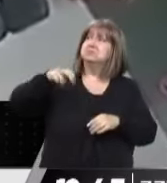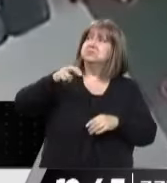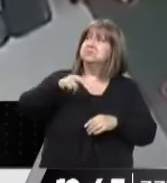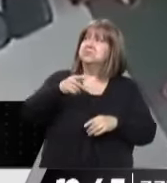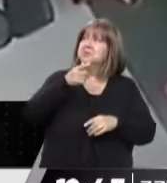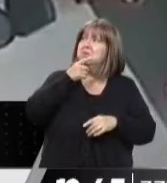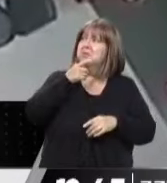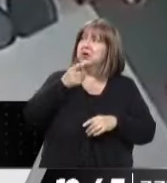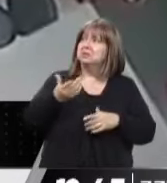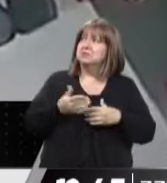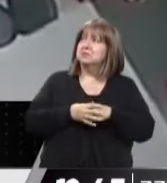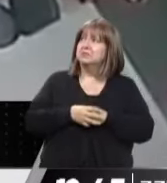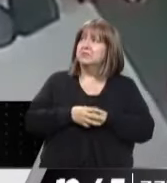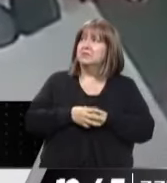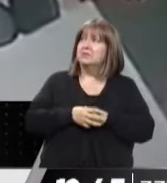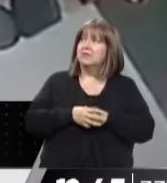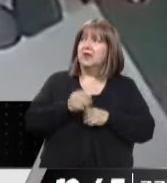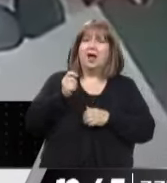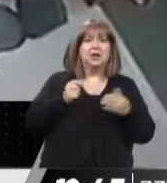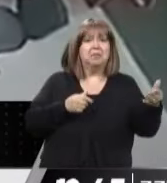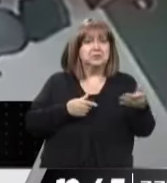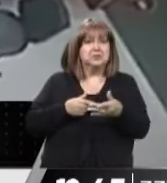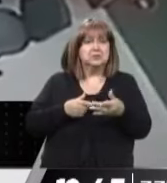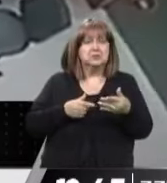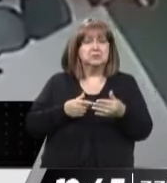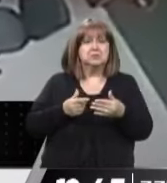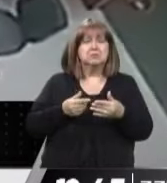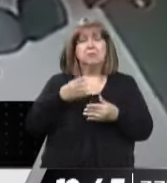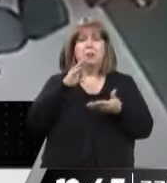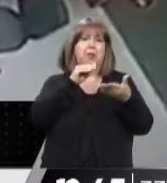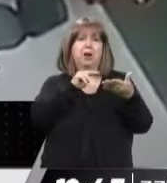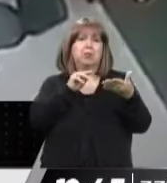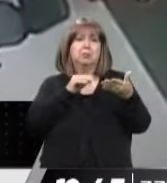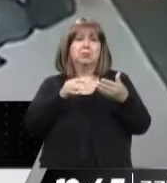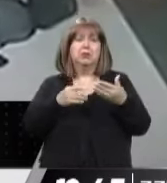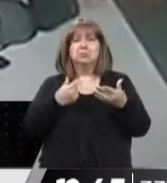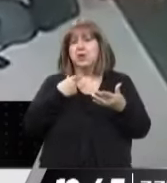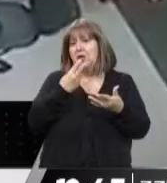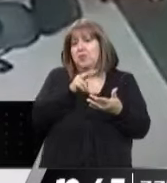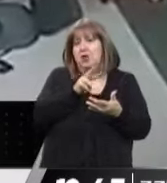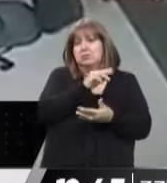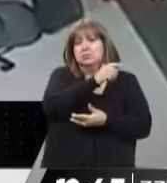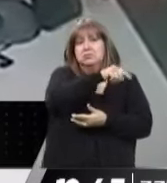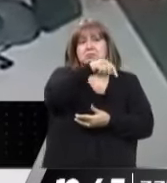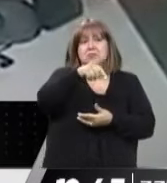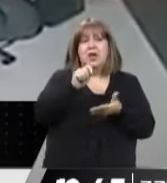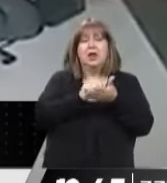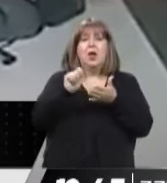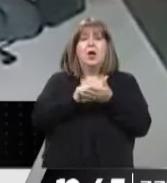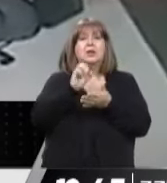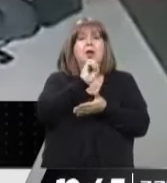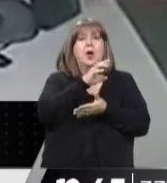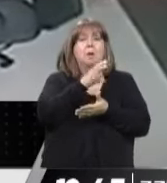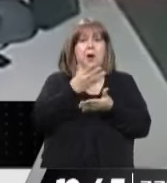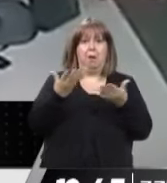como que atiende a alguien. Él vio entrar a alguien por su actitud. Claro, él ve entrar a alguien, exactamente. Está tomando nota, o sea, le